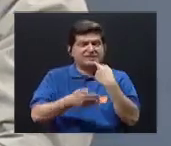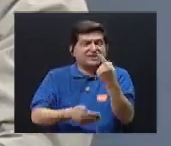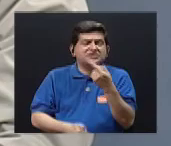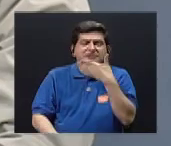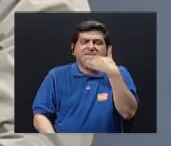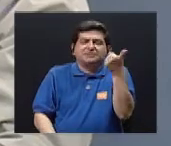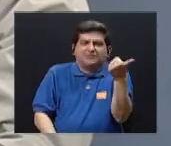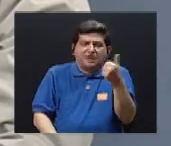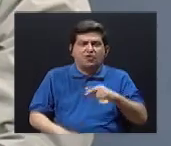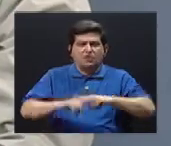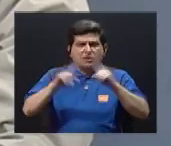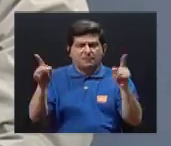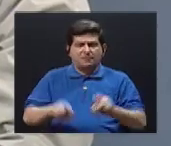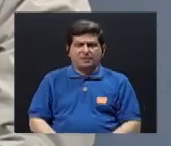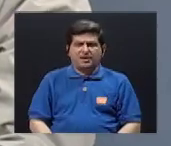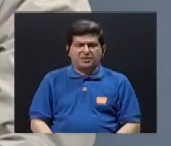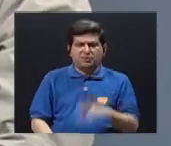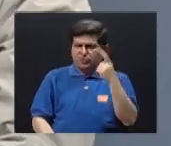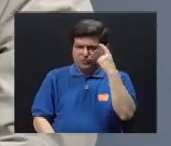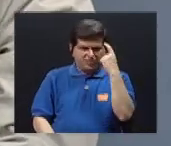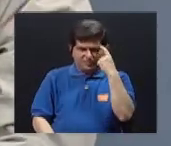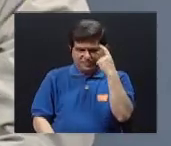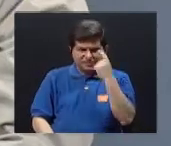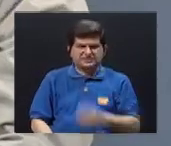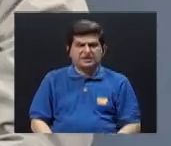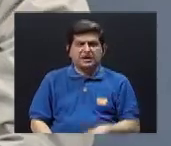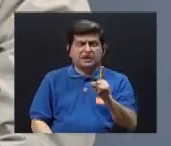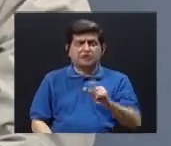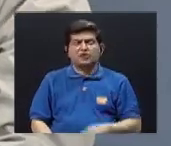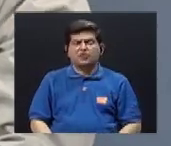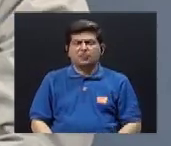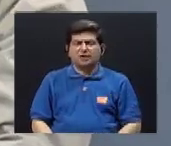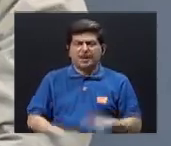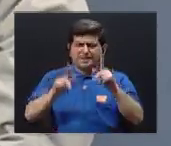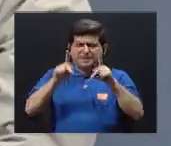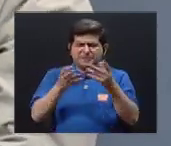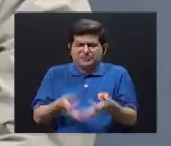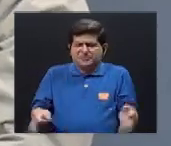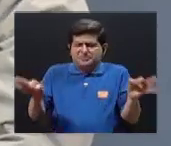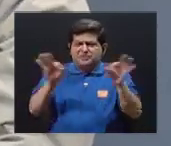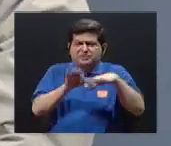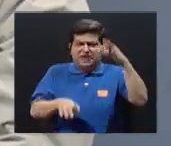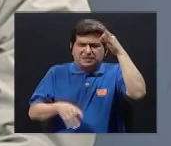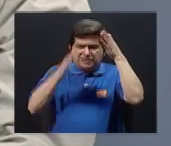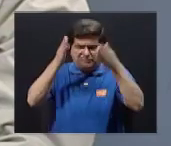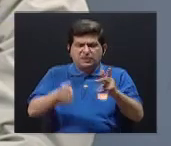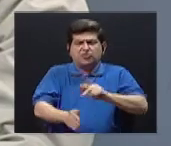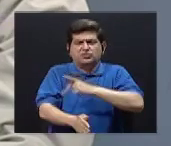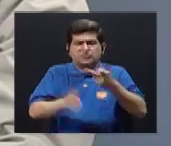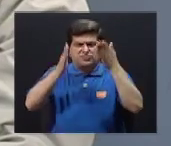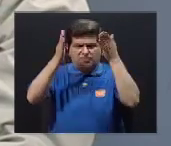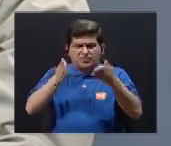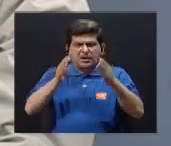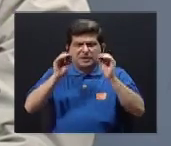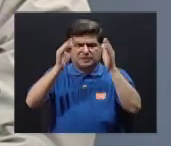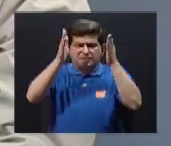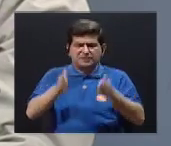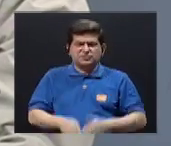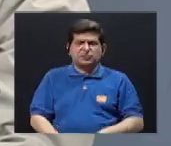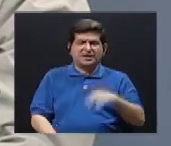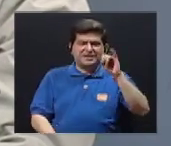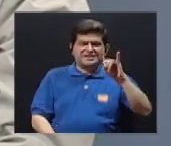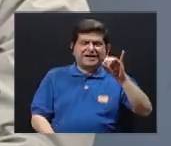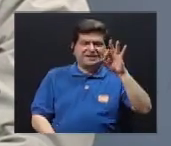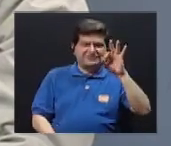fue mejor, pero no repara que ya un maestro, un filósofo, un poeta como Isaac